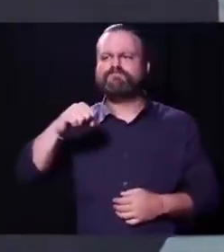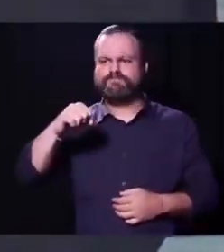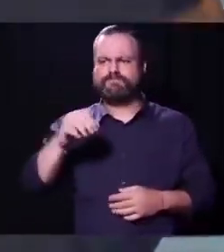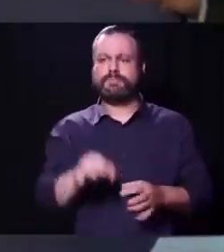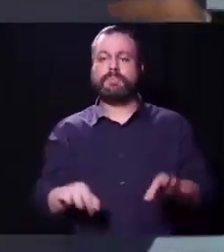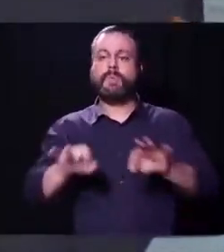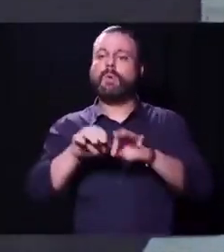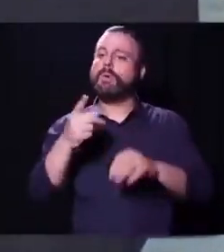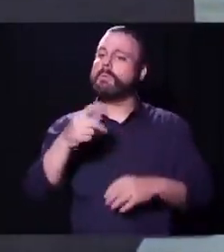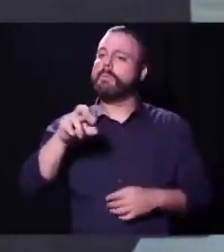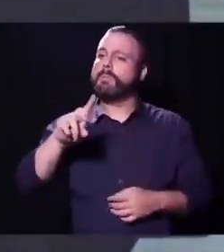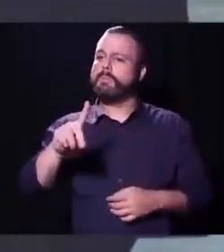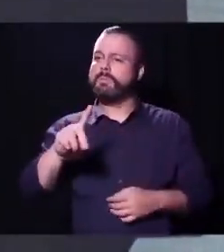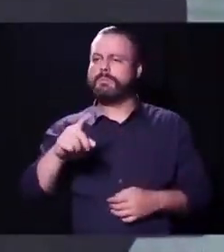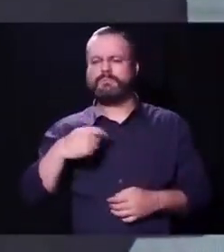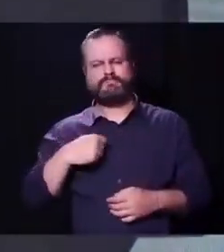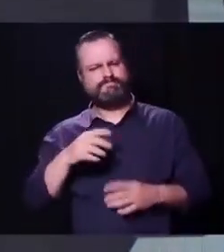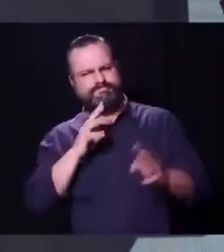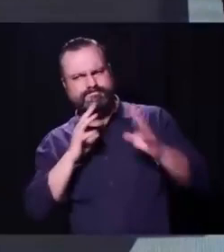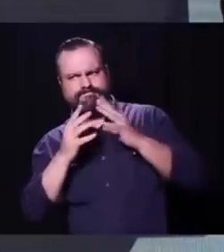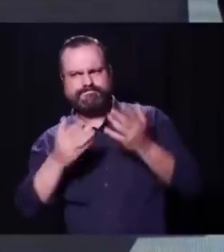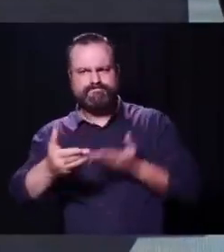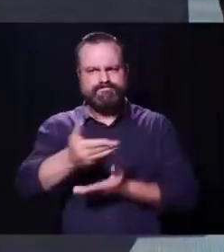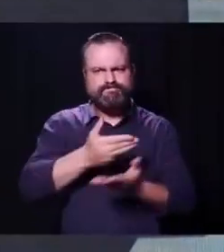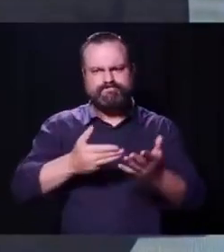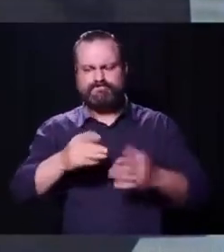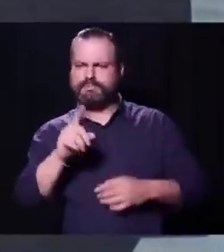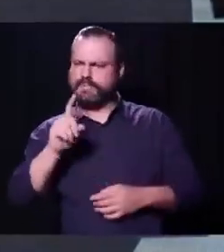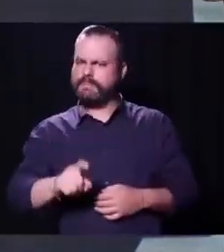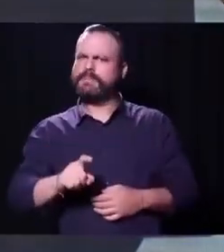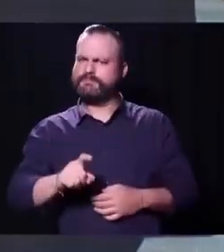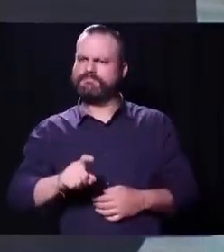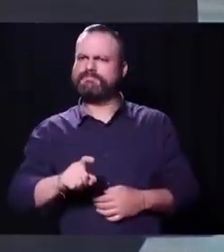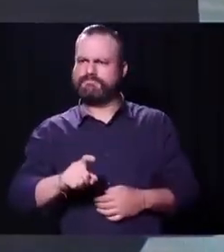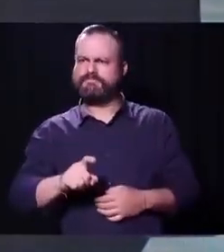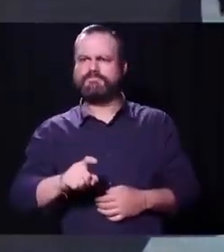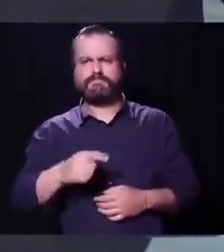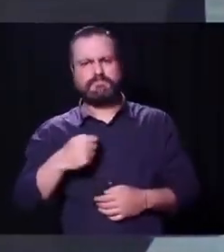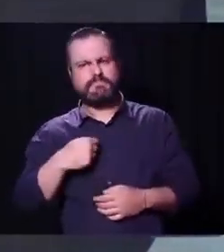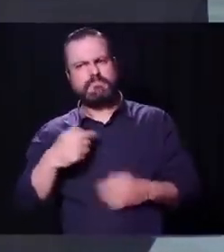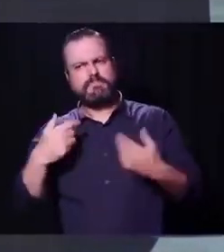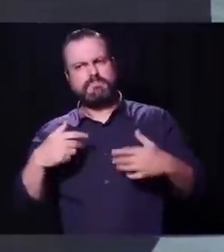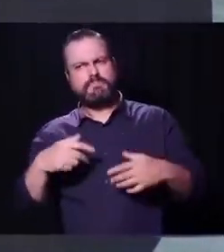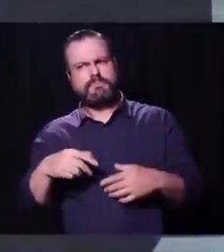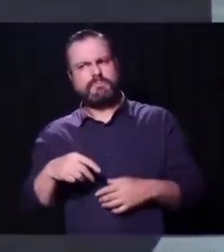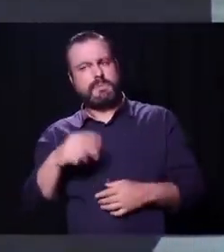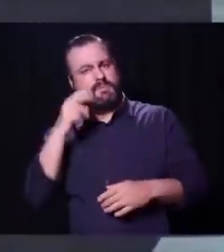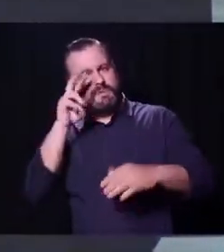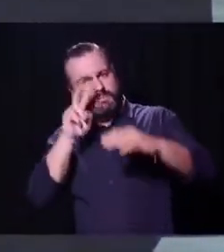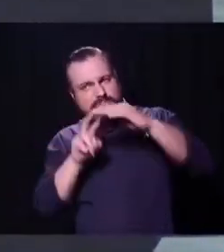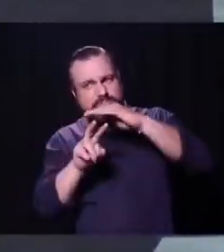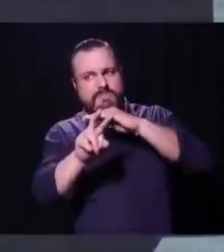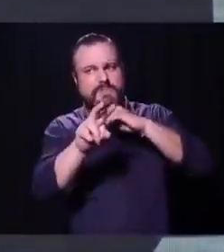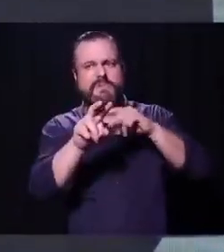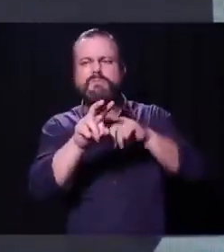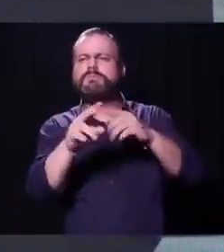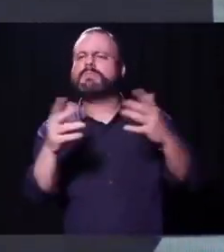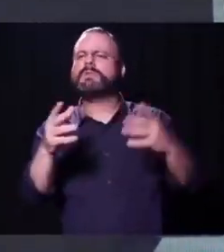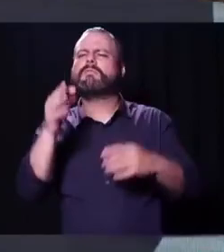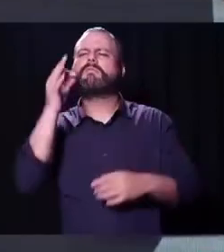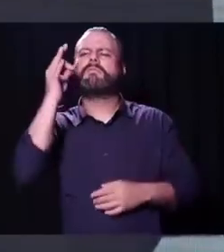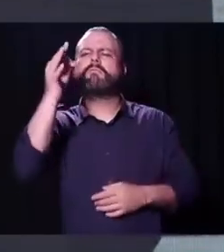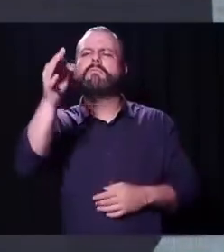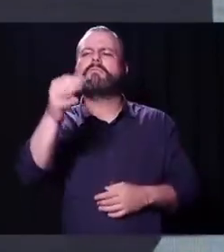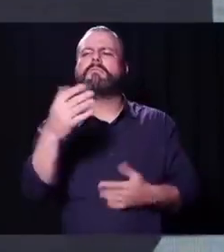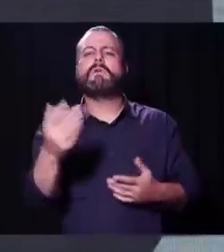PRD. Mire, nosotros estamos aquí hablando hoy de una visión. 2050. Y dice, ¿de dónde